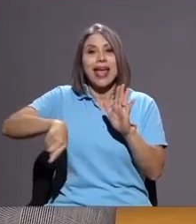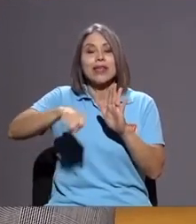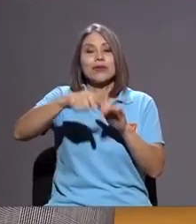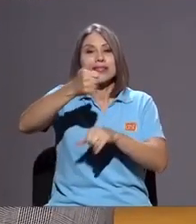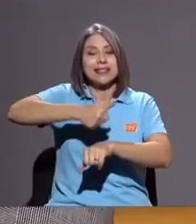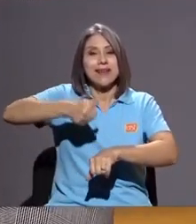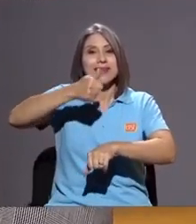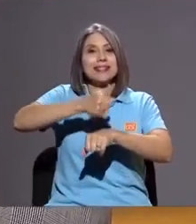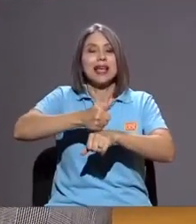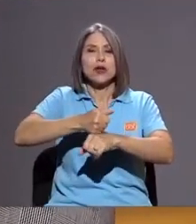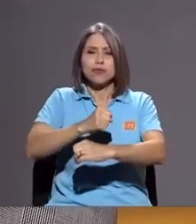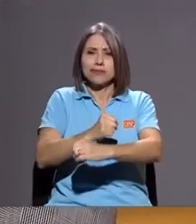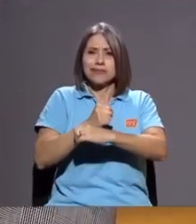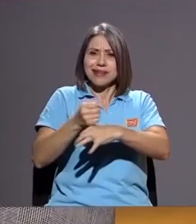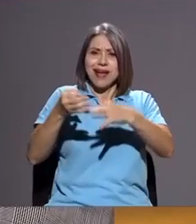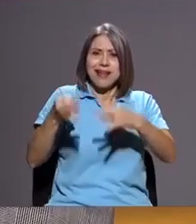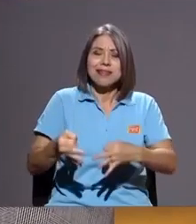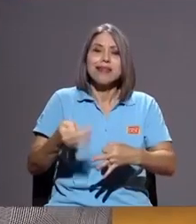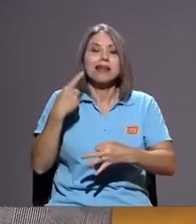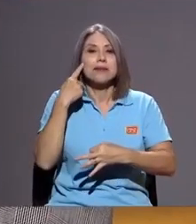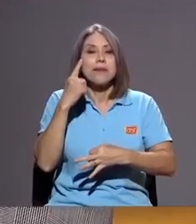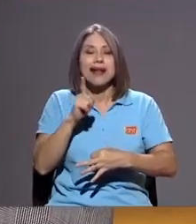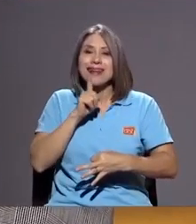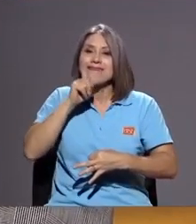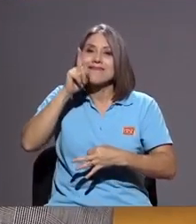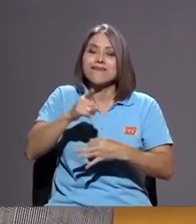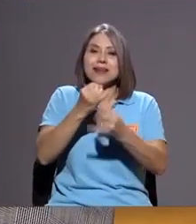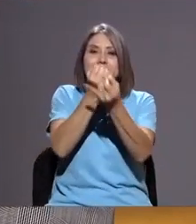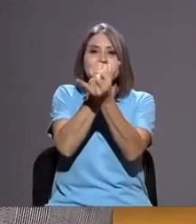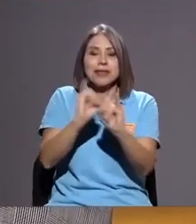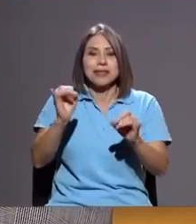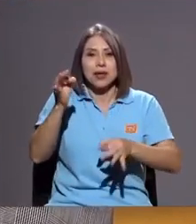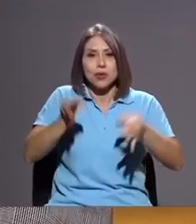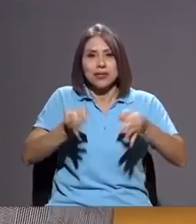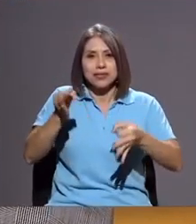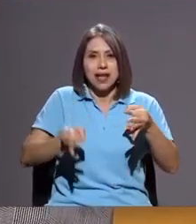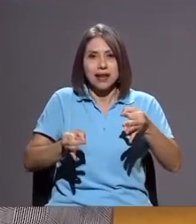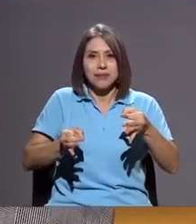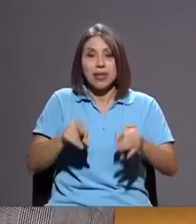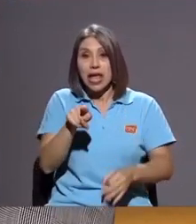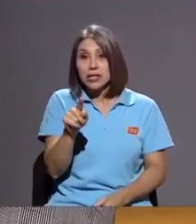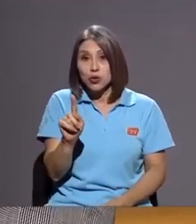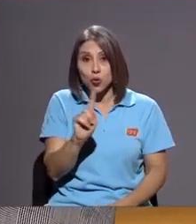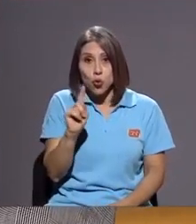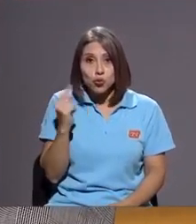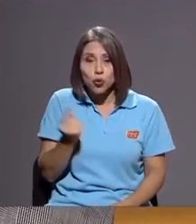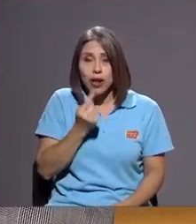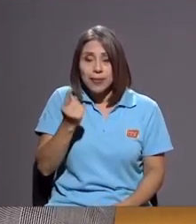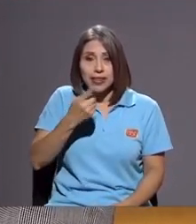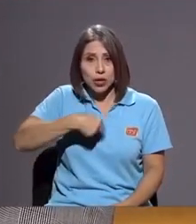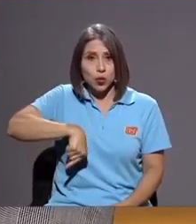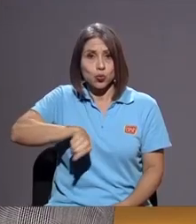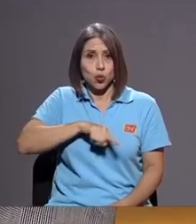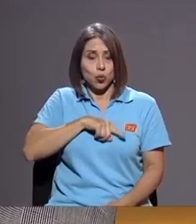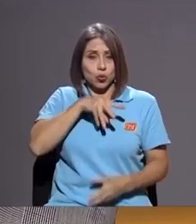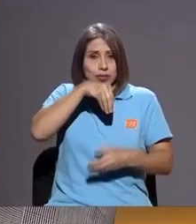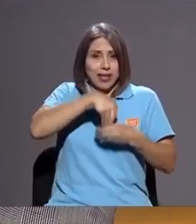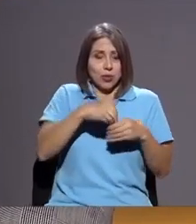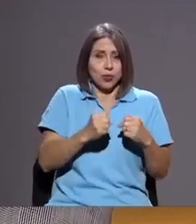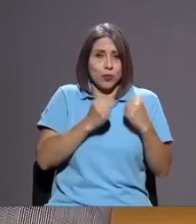garantías para que haya una efectiva independencia judicial. Y eso no solo lo tenemos a nivel del Poder Judicial,